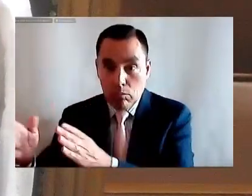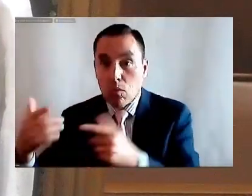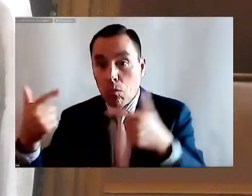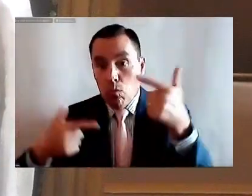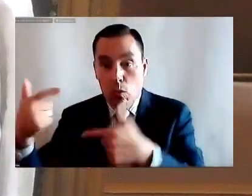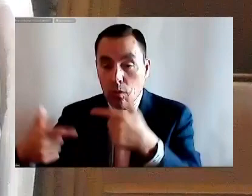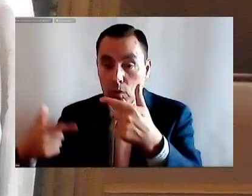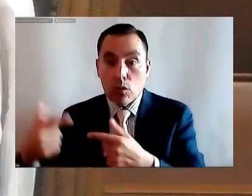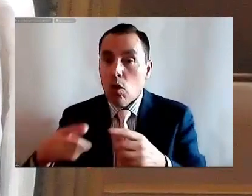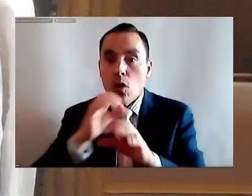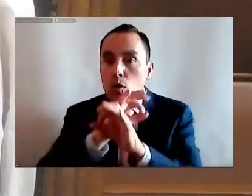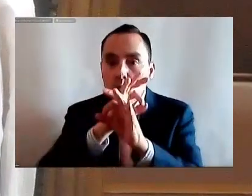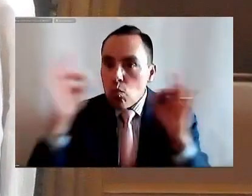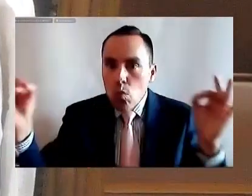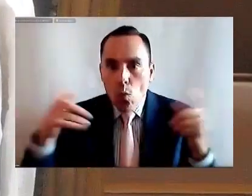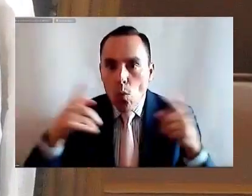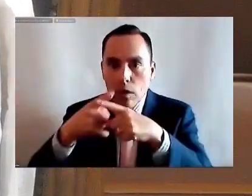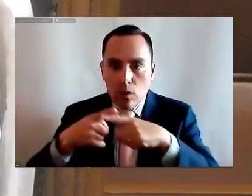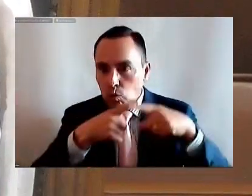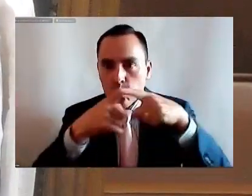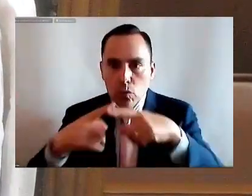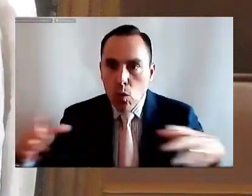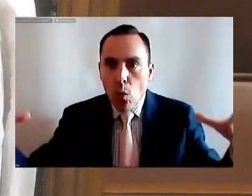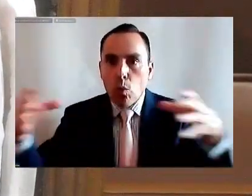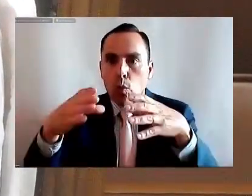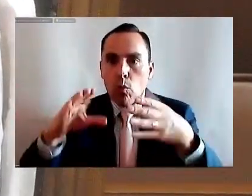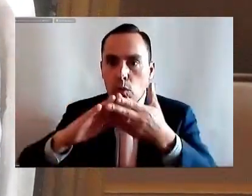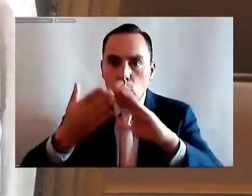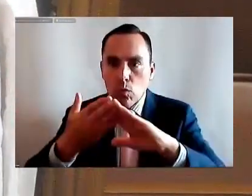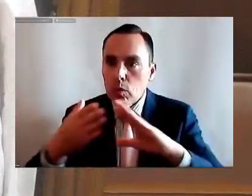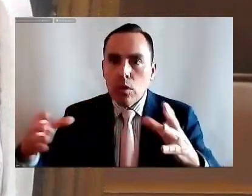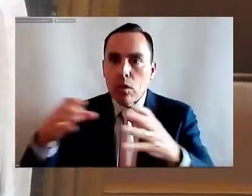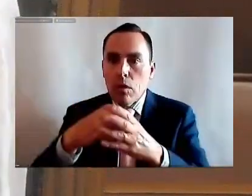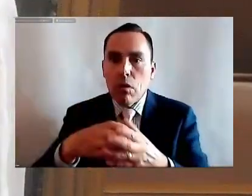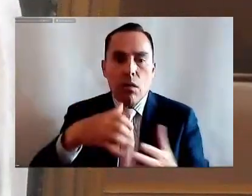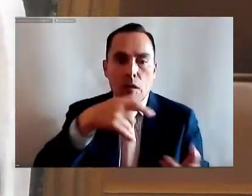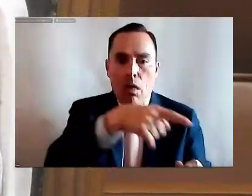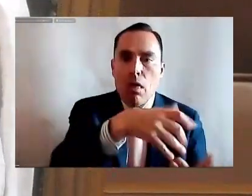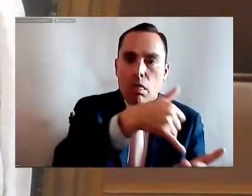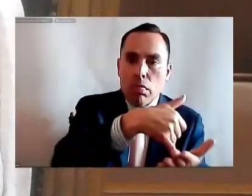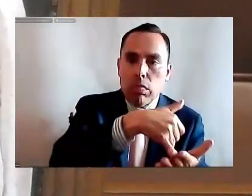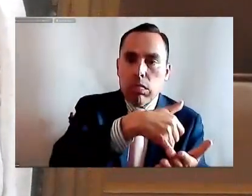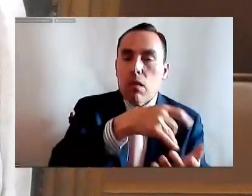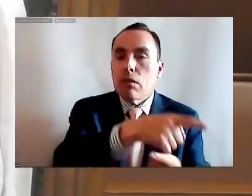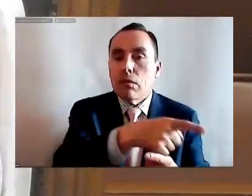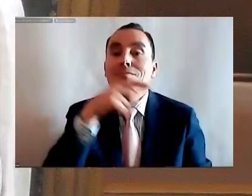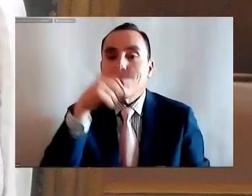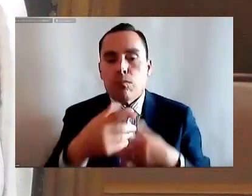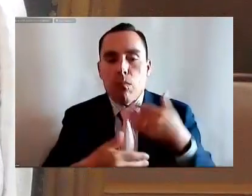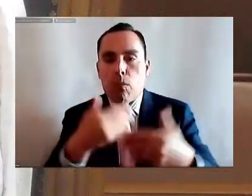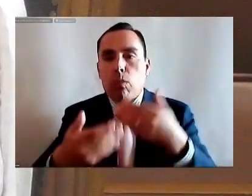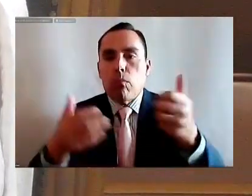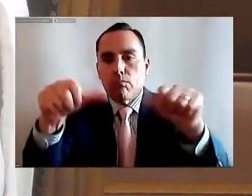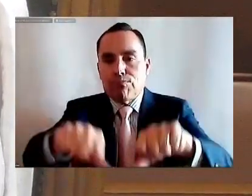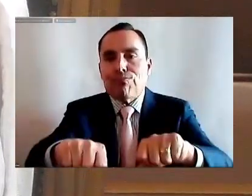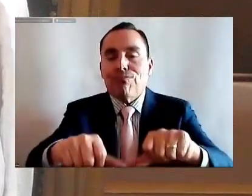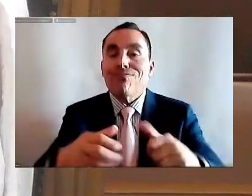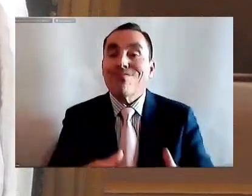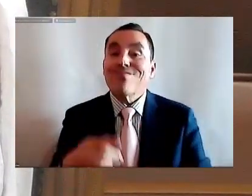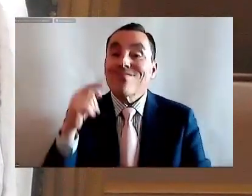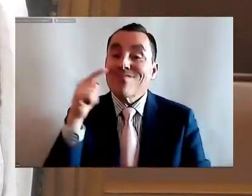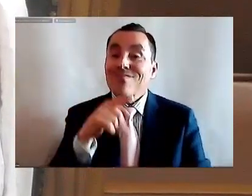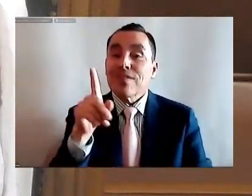que sistemáticamente debilite su reproducción social logrará perdurar mucho. Por su parte, Silvia